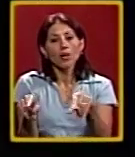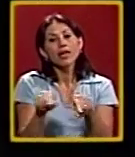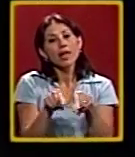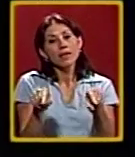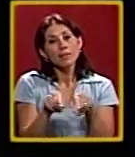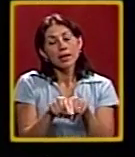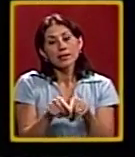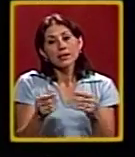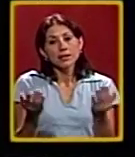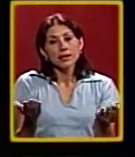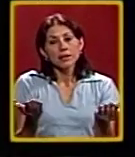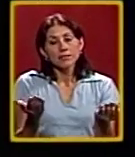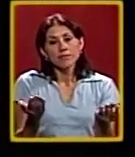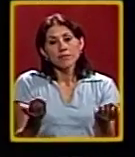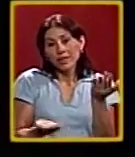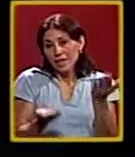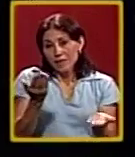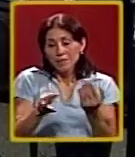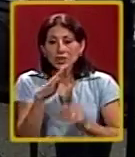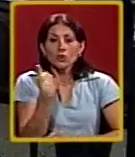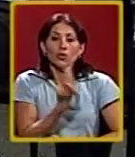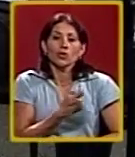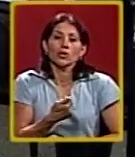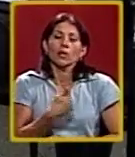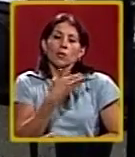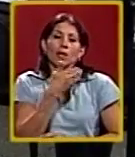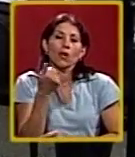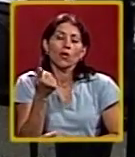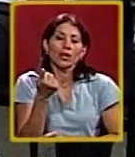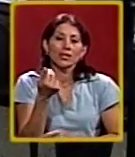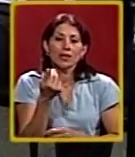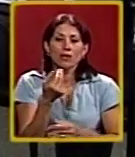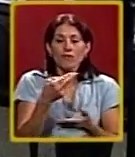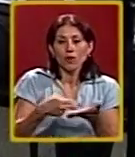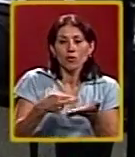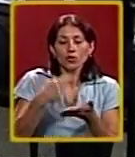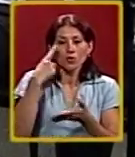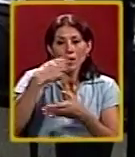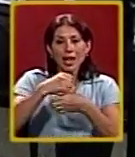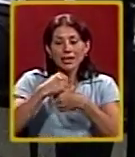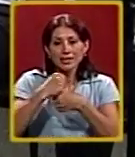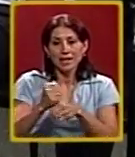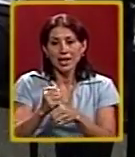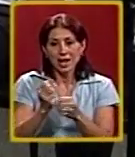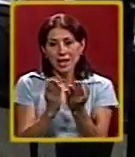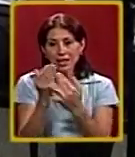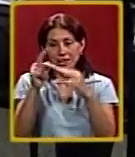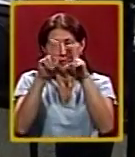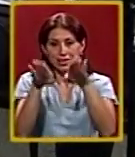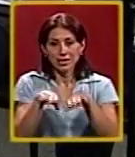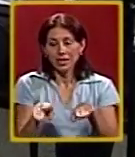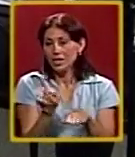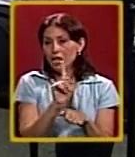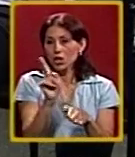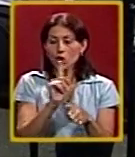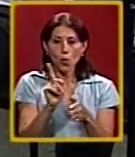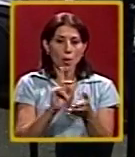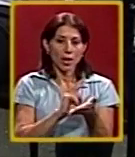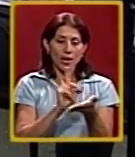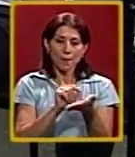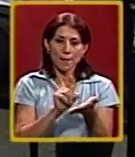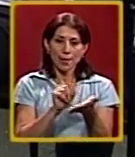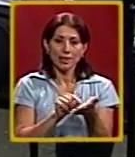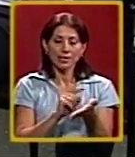la verdad es que tal vez tenemos mejores recursos para hacerla digital que impresa. Qué bien. Además, me